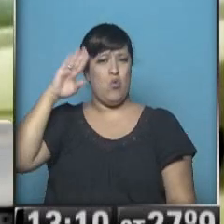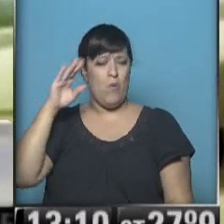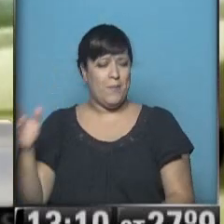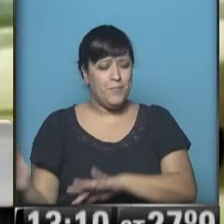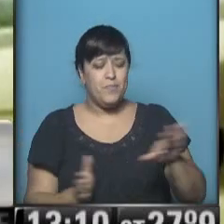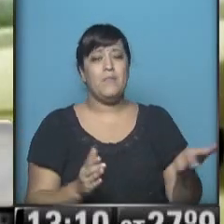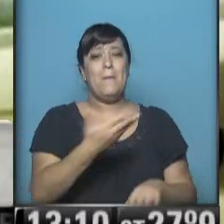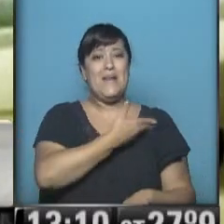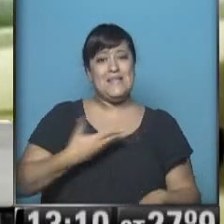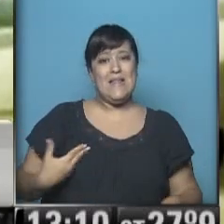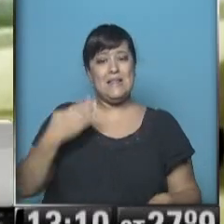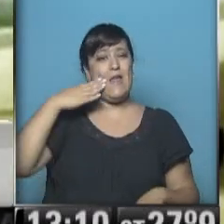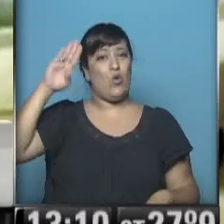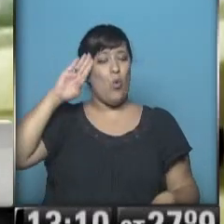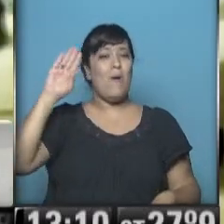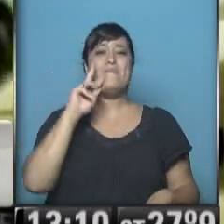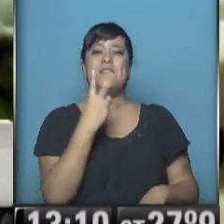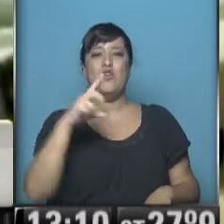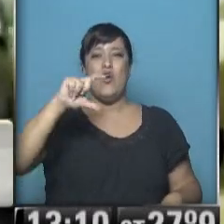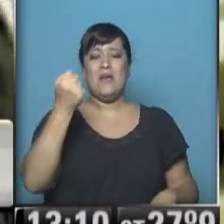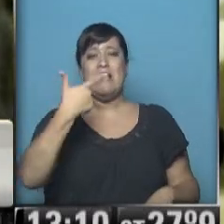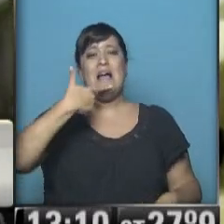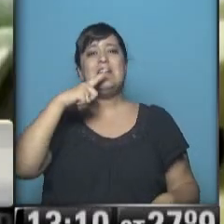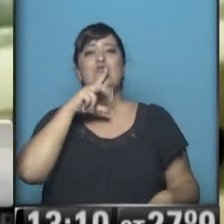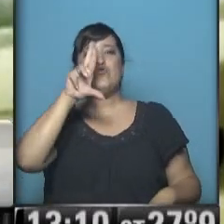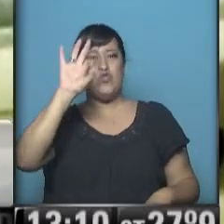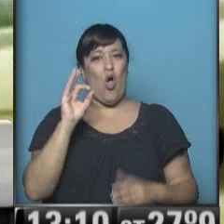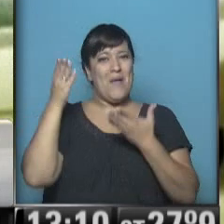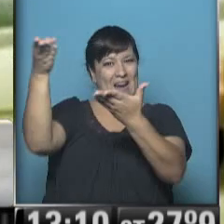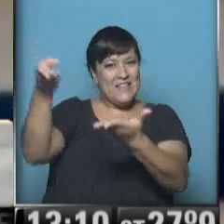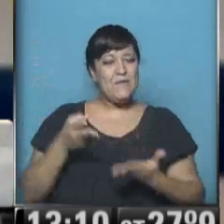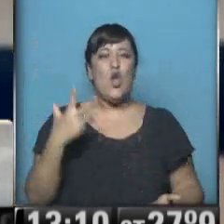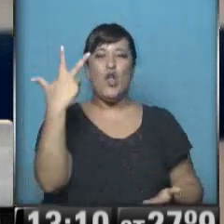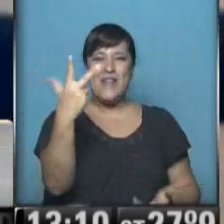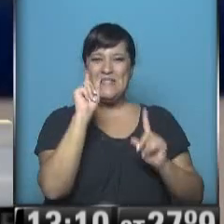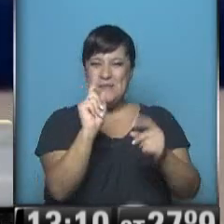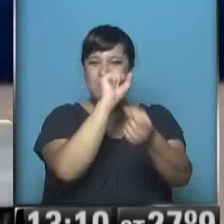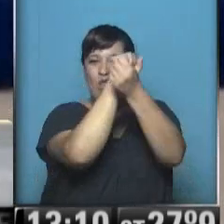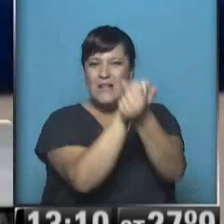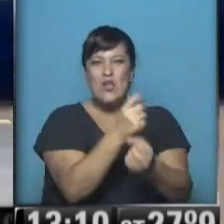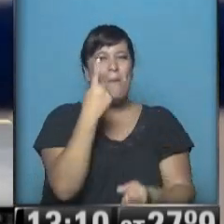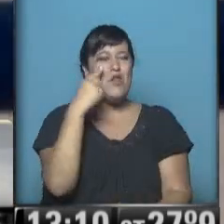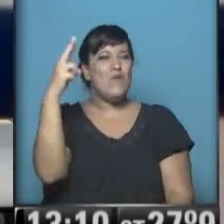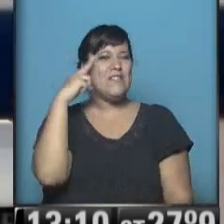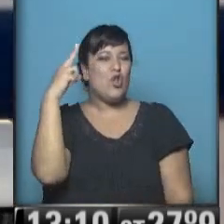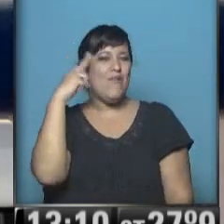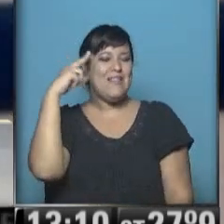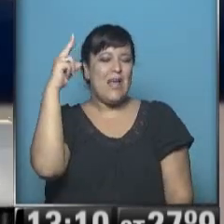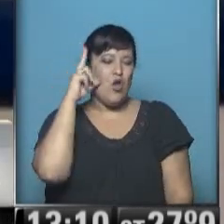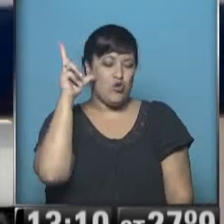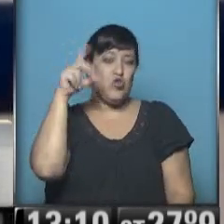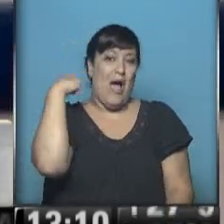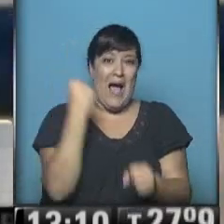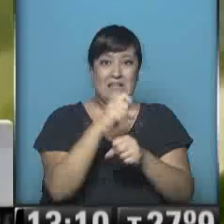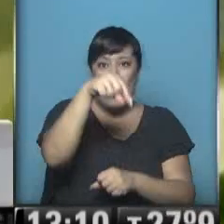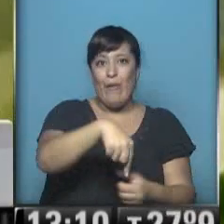Y el presidente de Cuba, Raúl Castro, recibió en La Habana a los tres cubanos detenidos en Estados Unidos desde 1998. Las imágenes muestran cuando